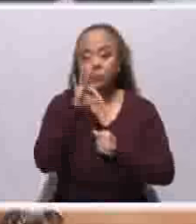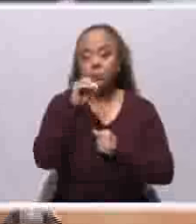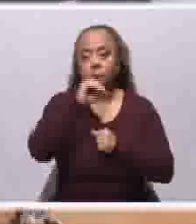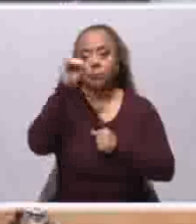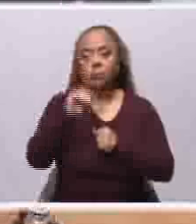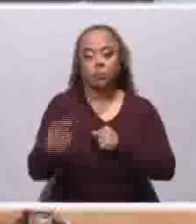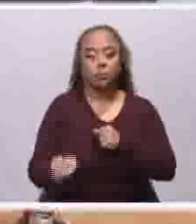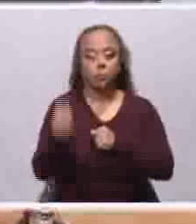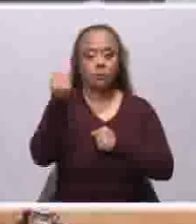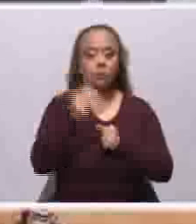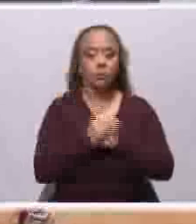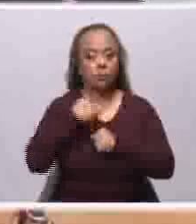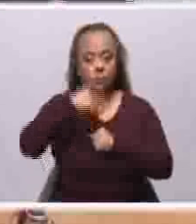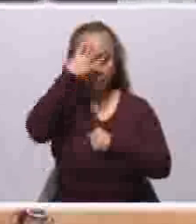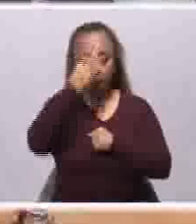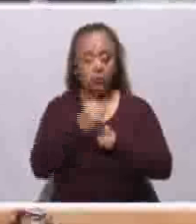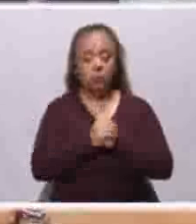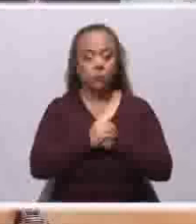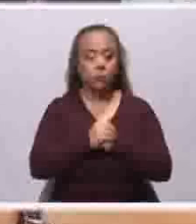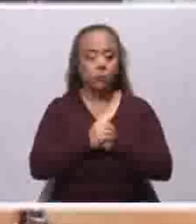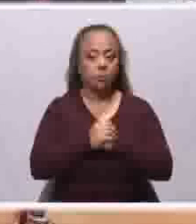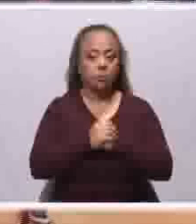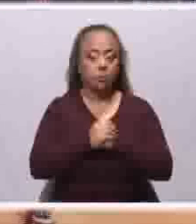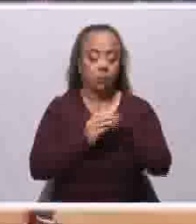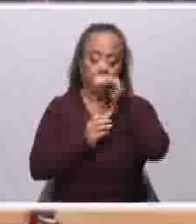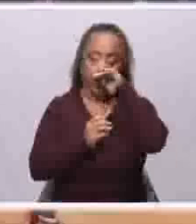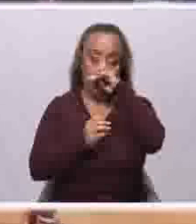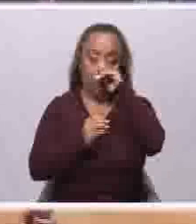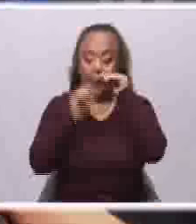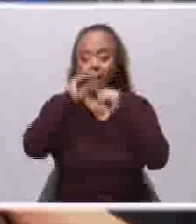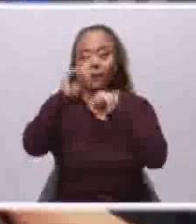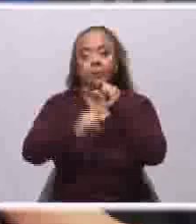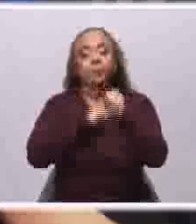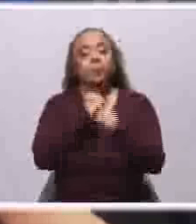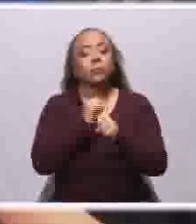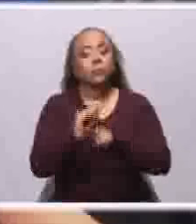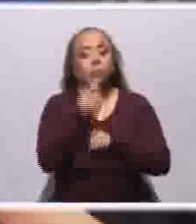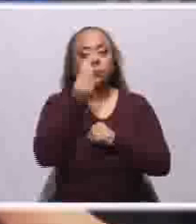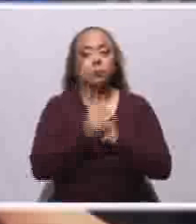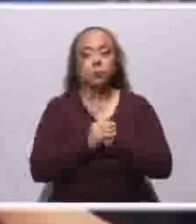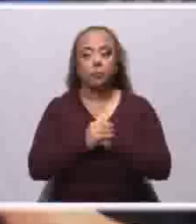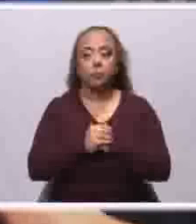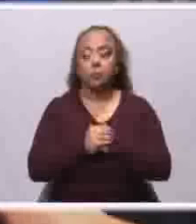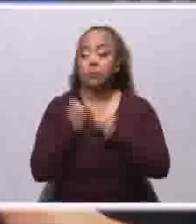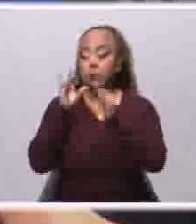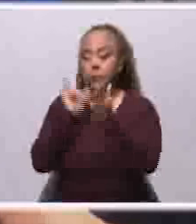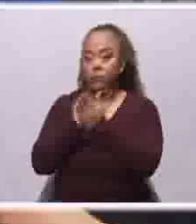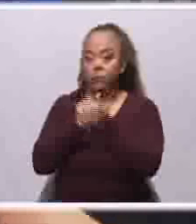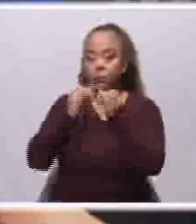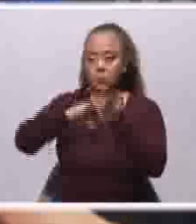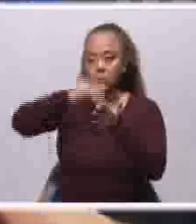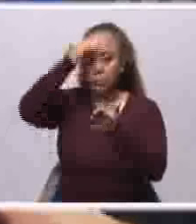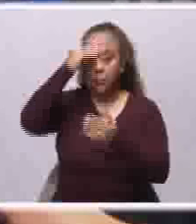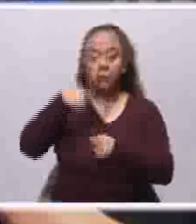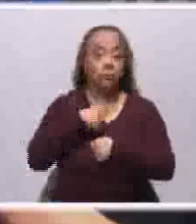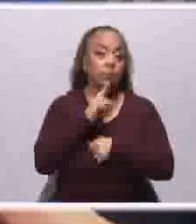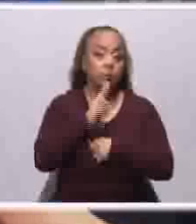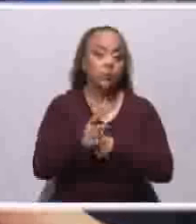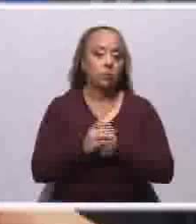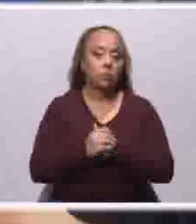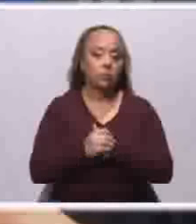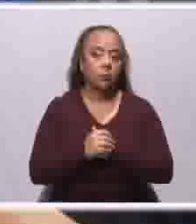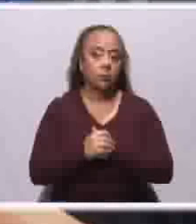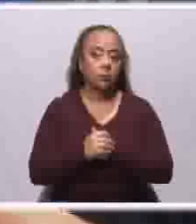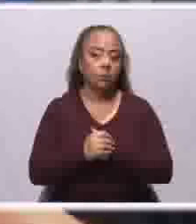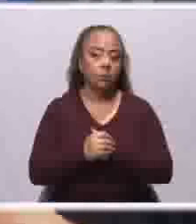jóvenes yo creo que la selección de promedio más joven así que bueno importante lo que estamos haciendo que es mucho eso mucho aprendizaje yo la verdad es que